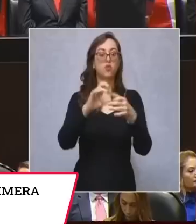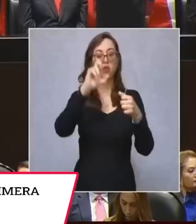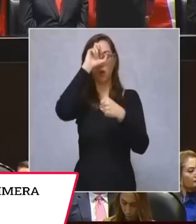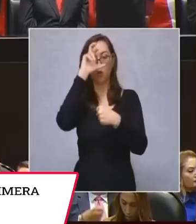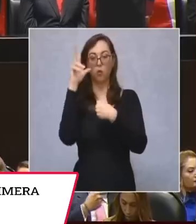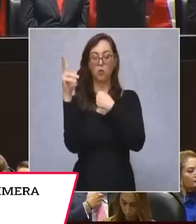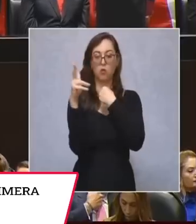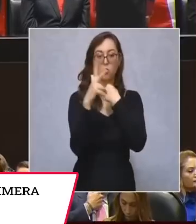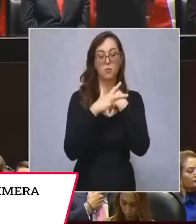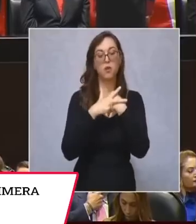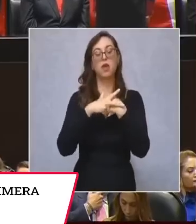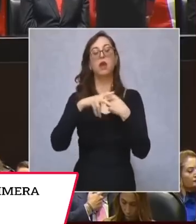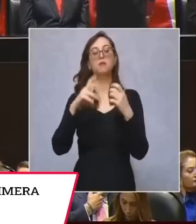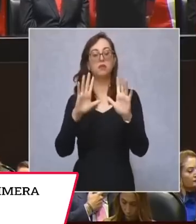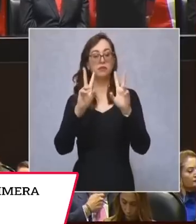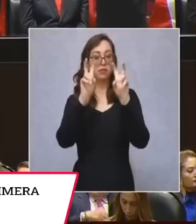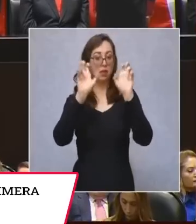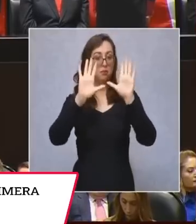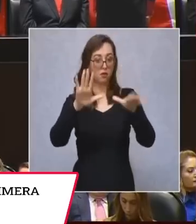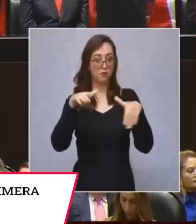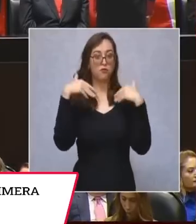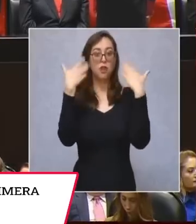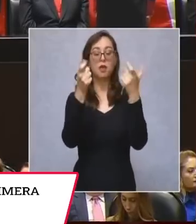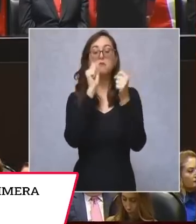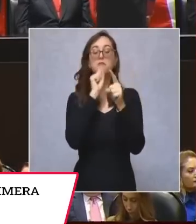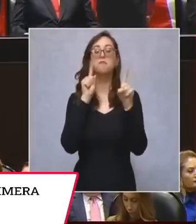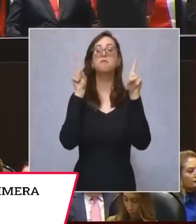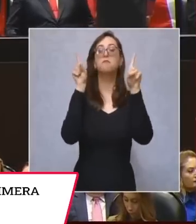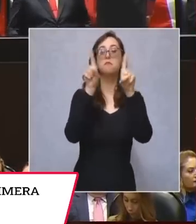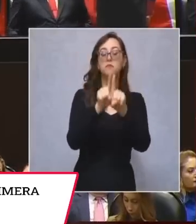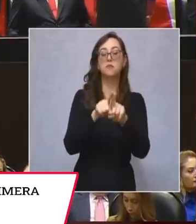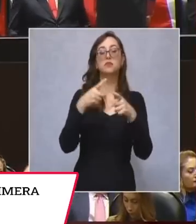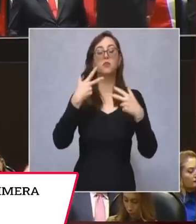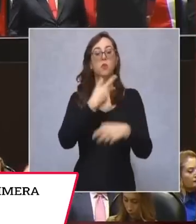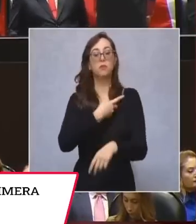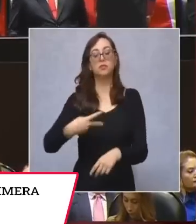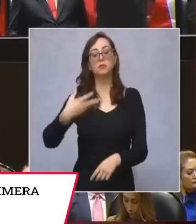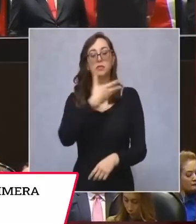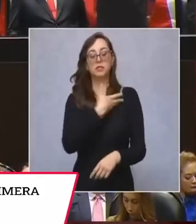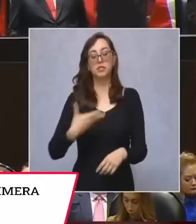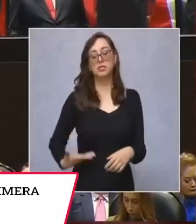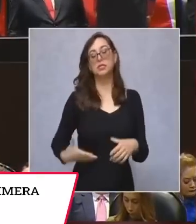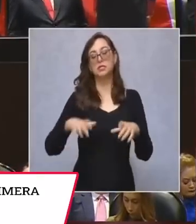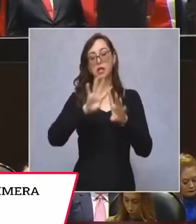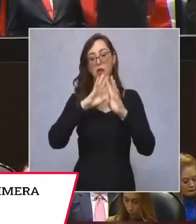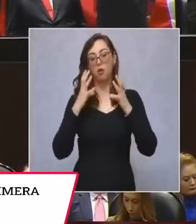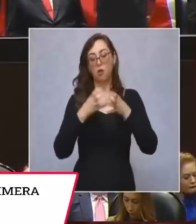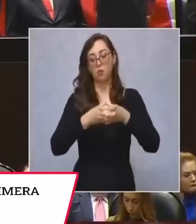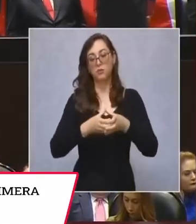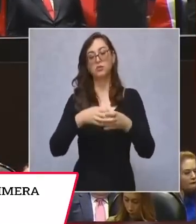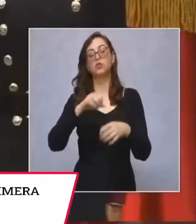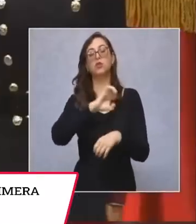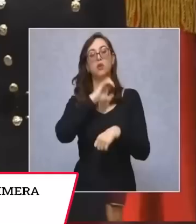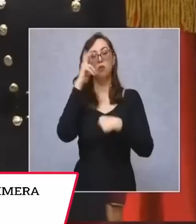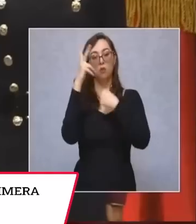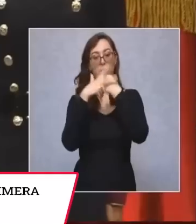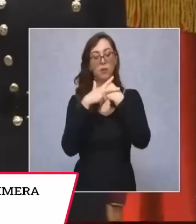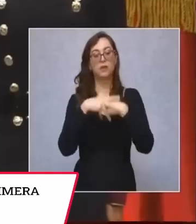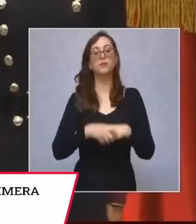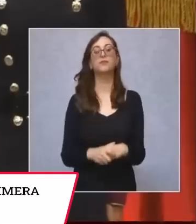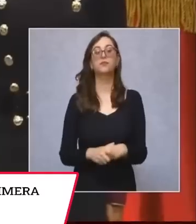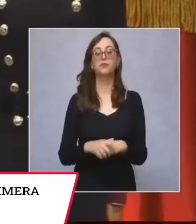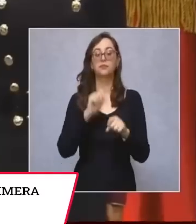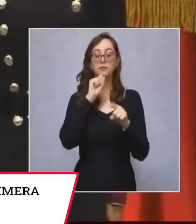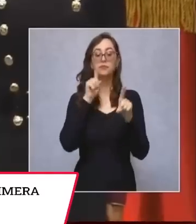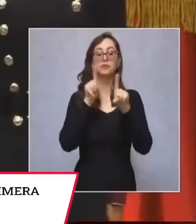que también hicimos énfasis en la entrevista que les presentábamos al principio, recordando un poco esta conversación que